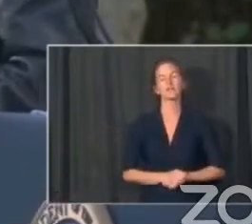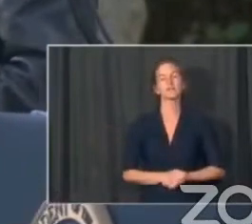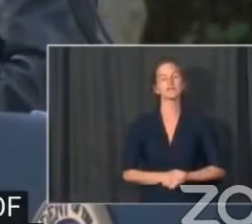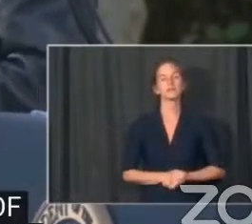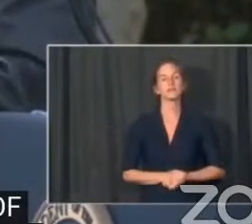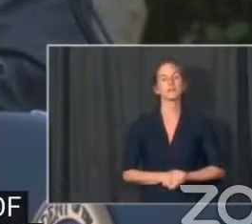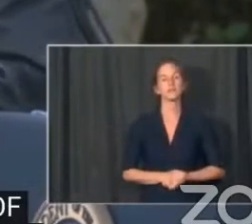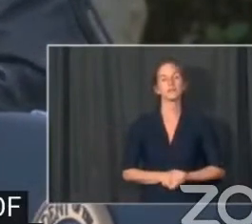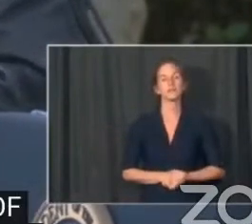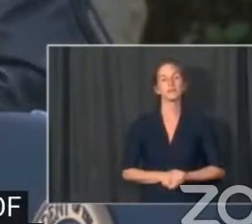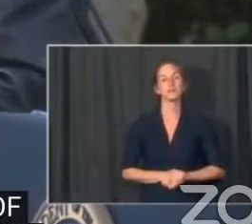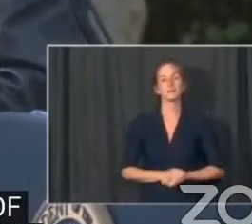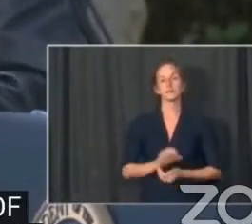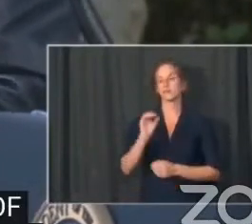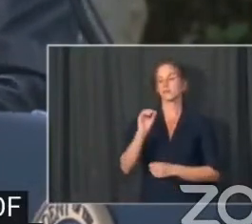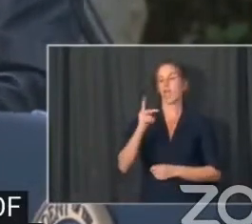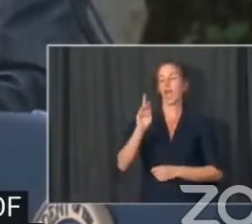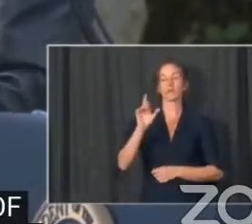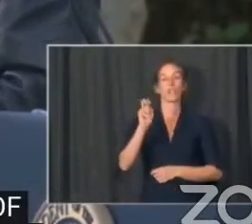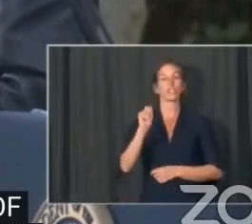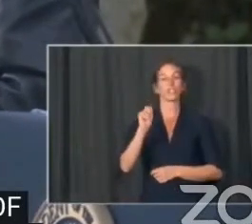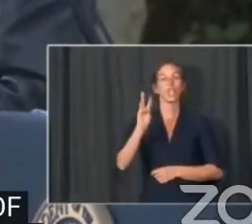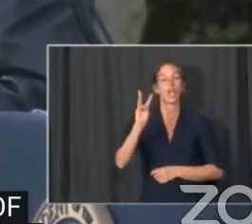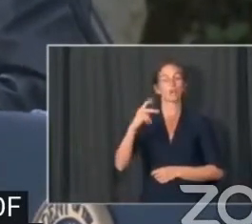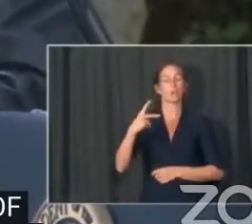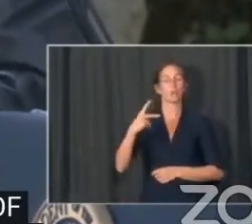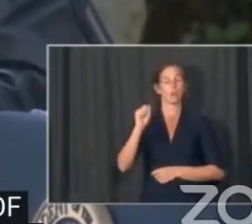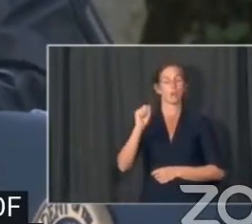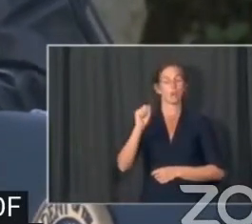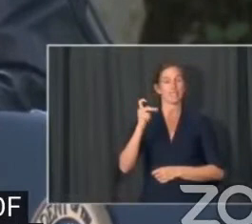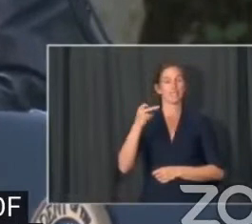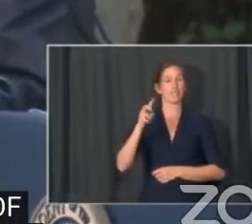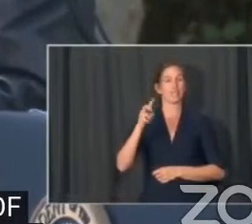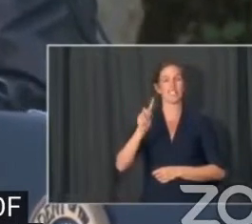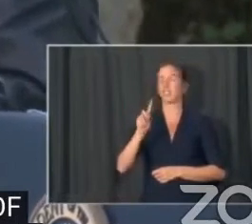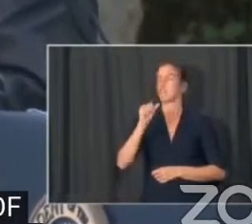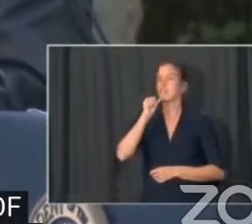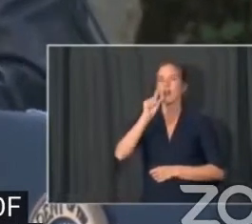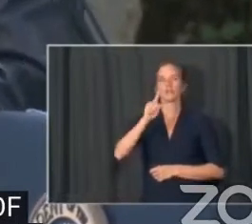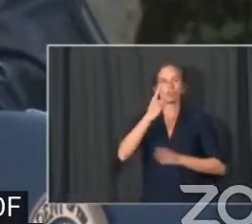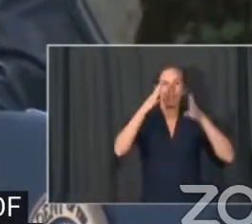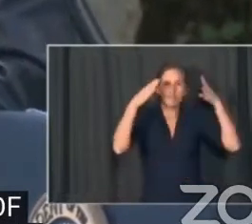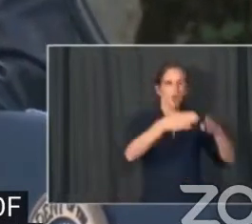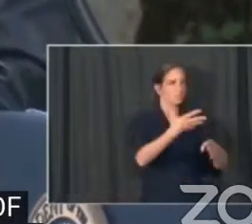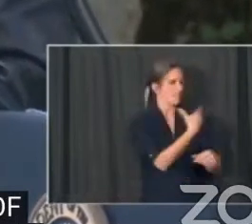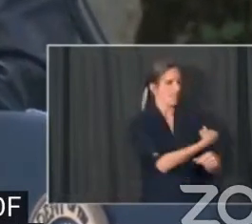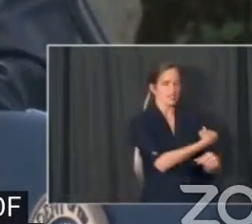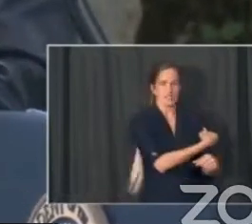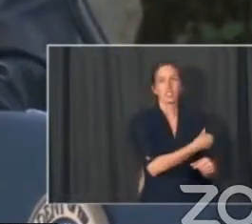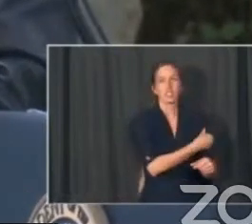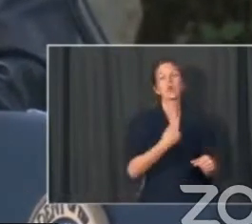a más personas a inmunizar una gran cantidad de americanos en los siguientes meses.